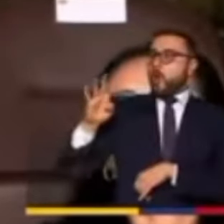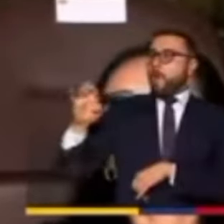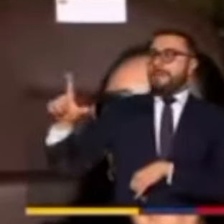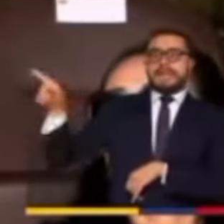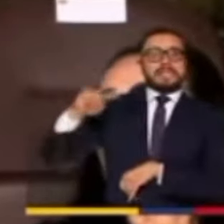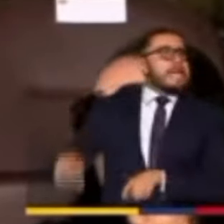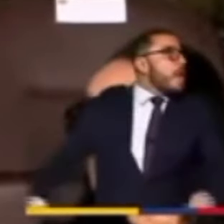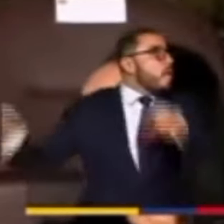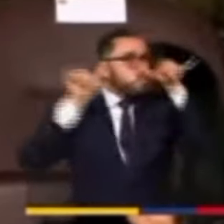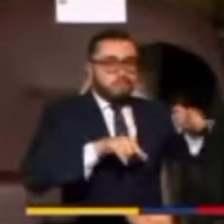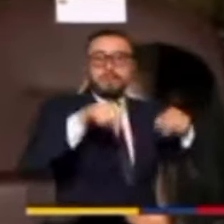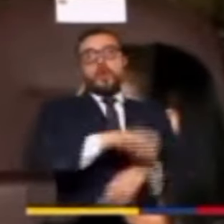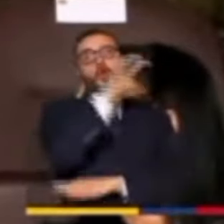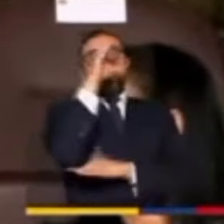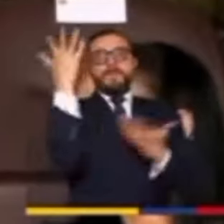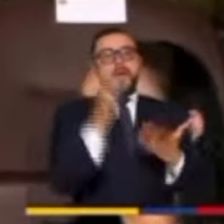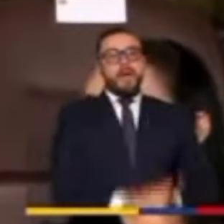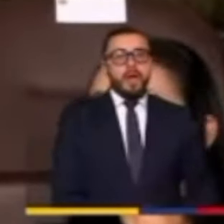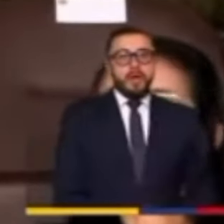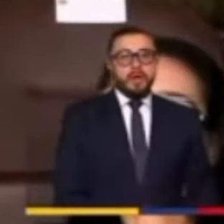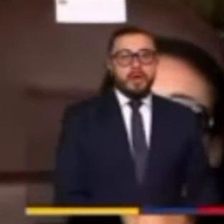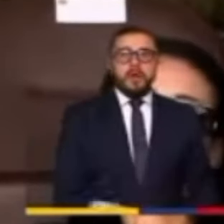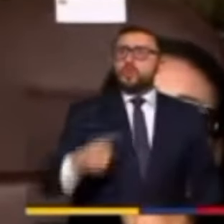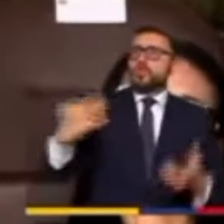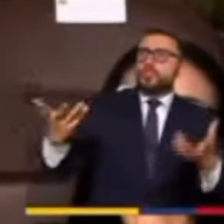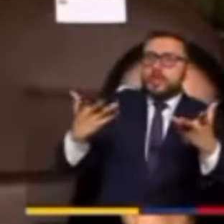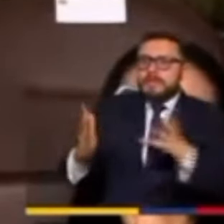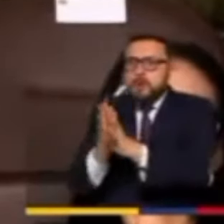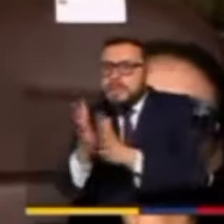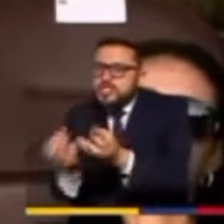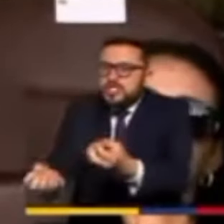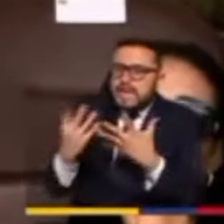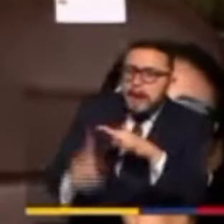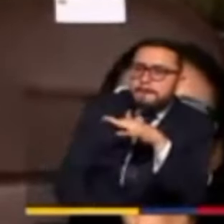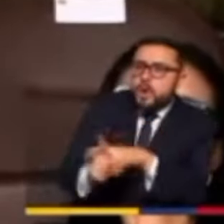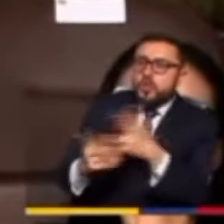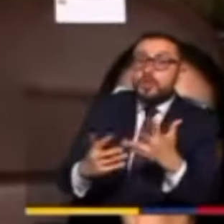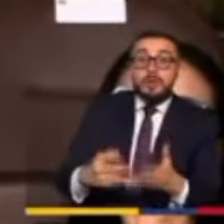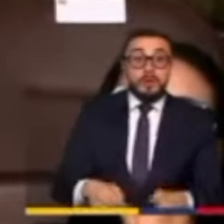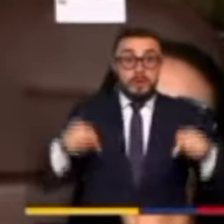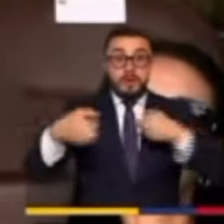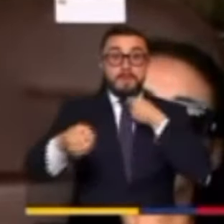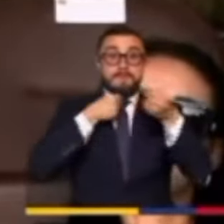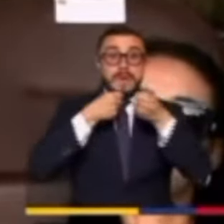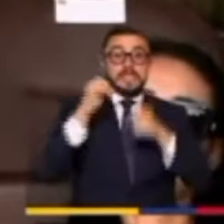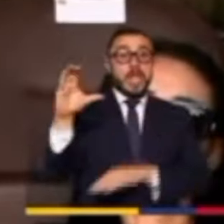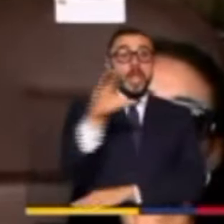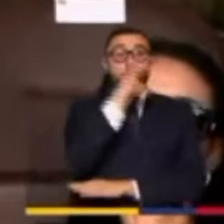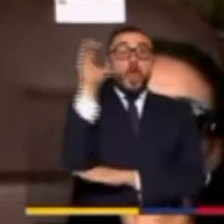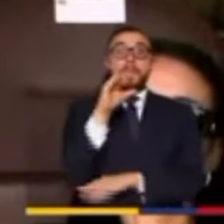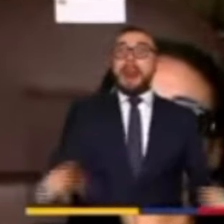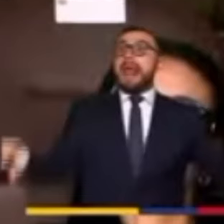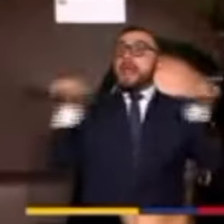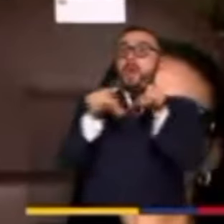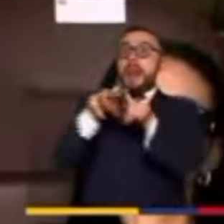¿Qué fuentes están recogiendo? ¿Las del fake news? ¿Se ha vuelto la prensa colombiana una